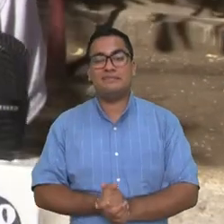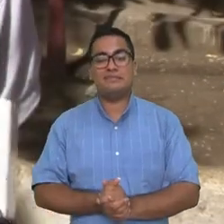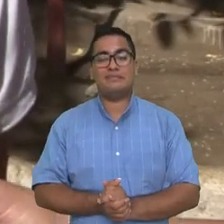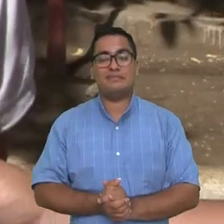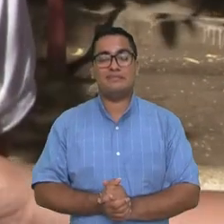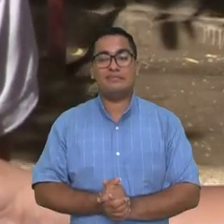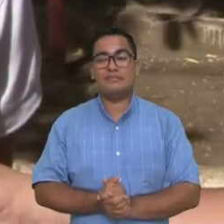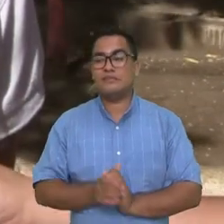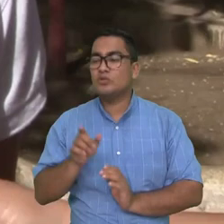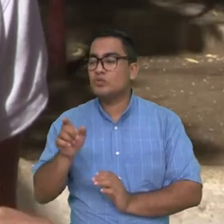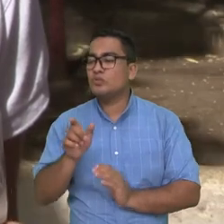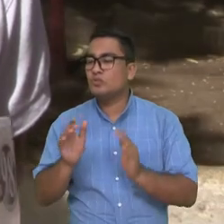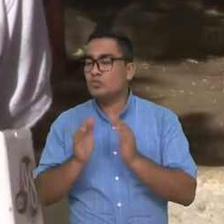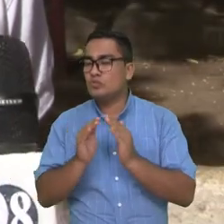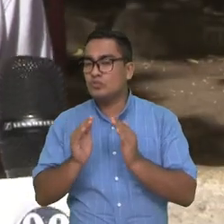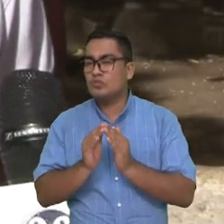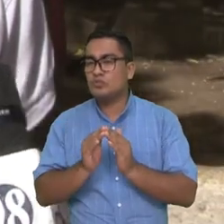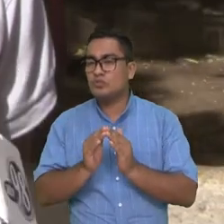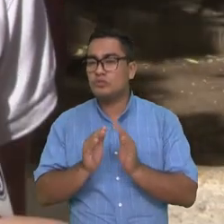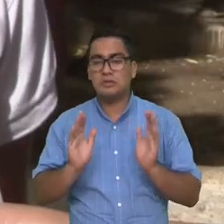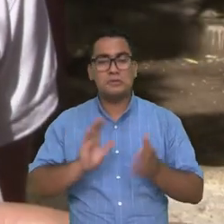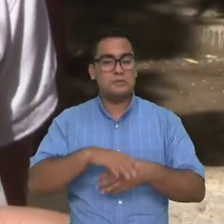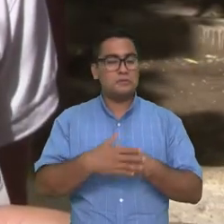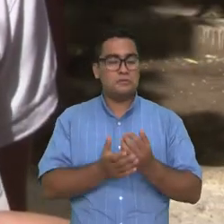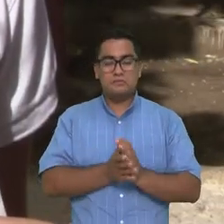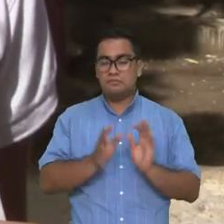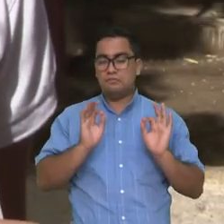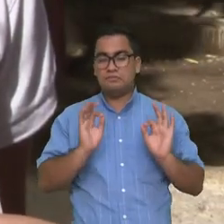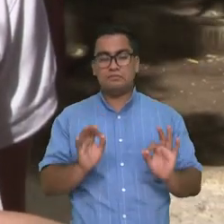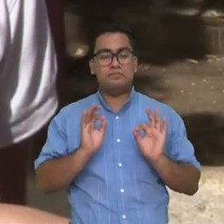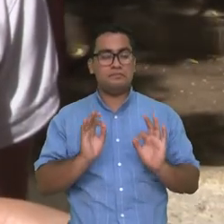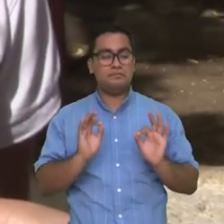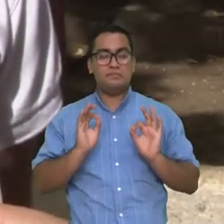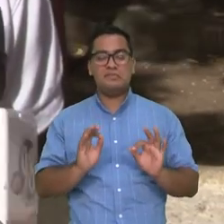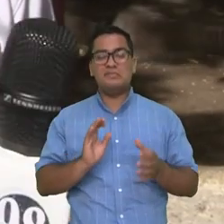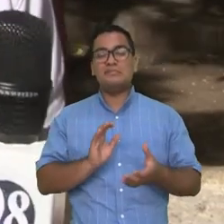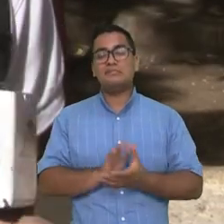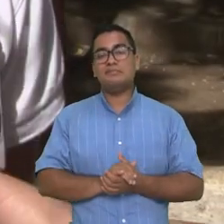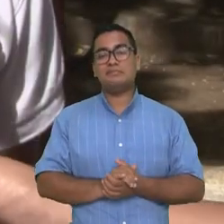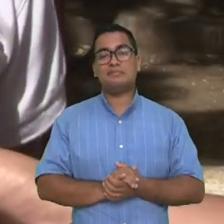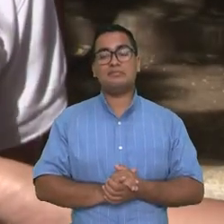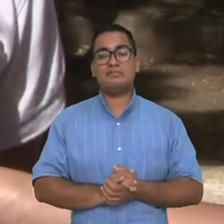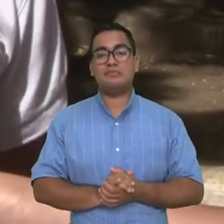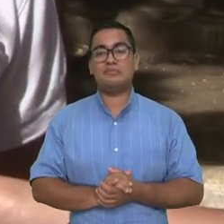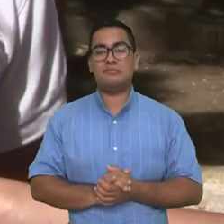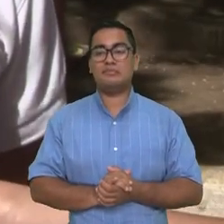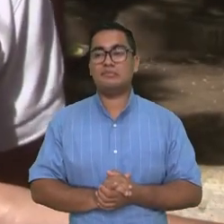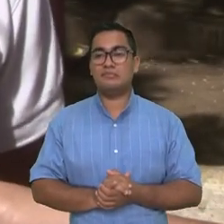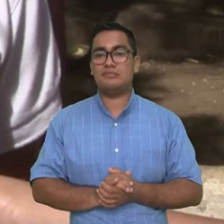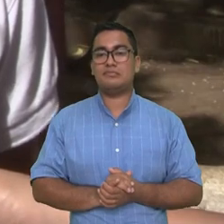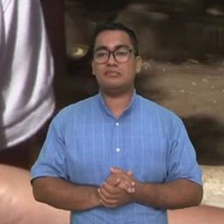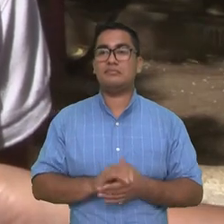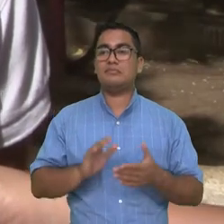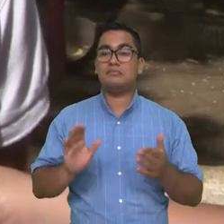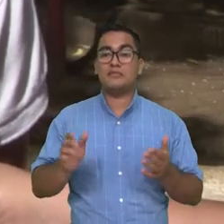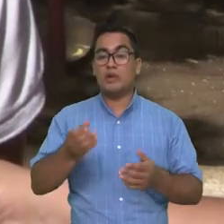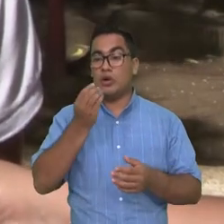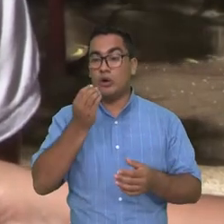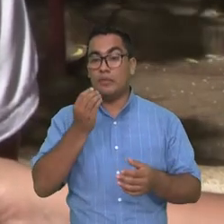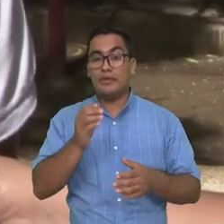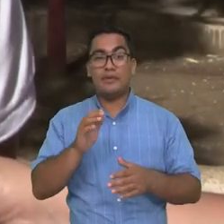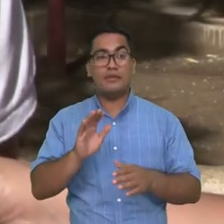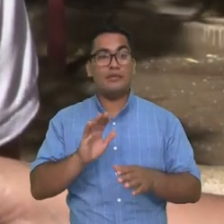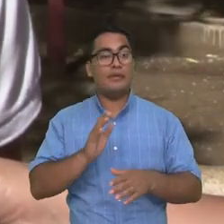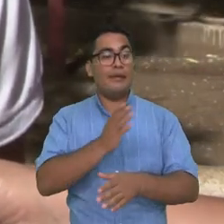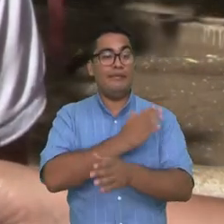Entonces, a tu casa vos vas y me voy a lavar las manos, sí, directo. Okay. ¿En cuanto entras? Sí, y después cuando voy a comer también me las